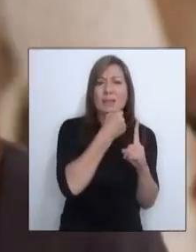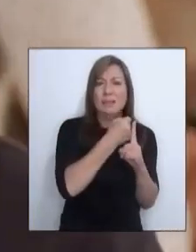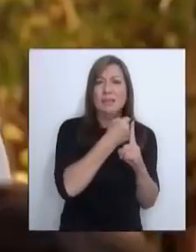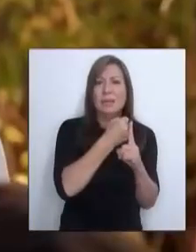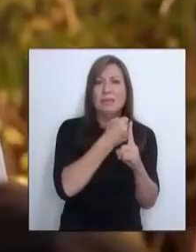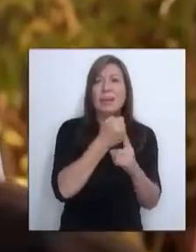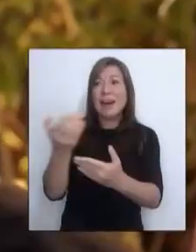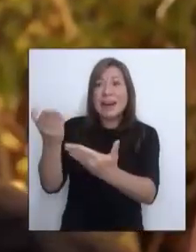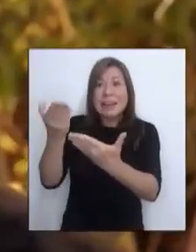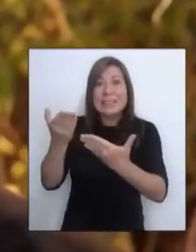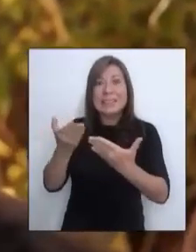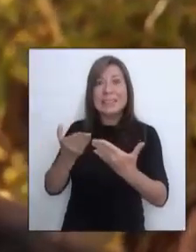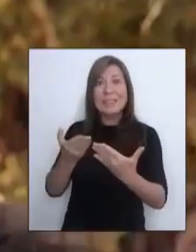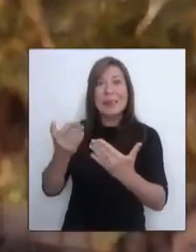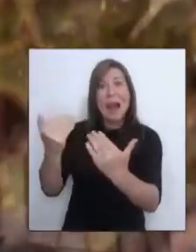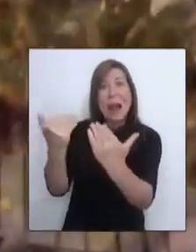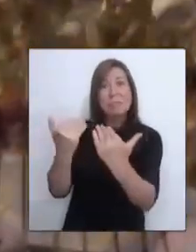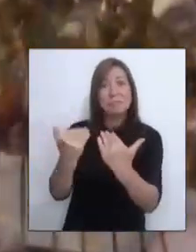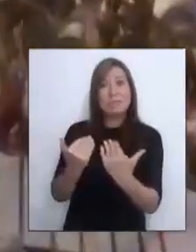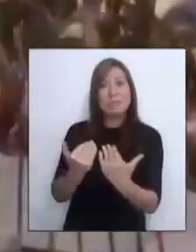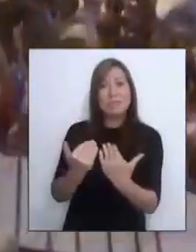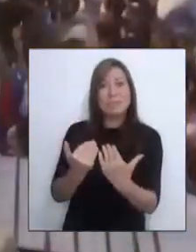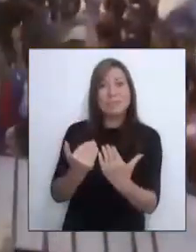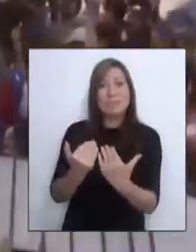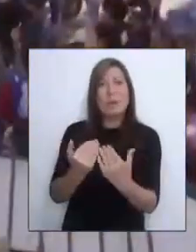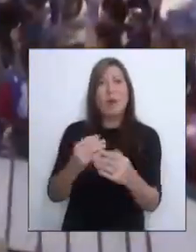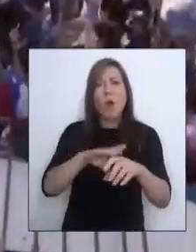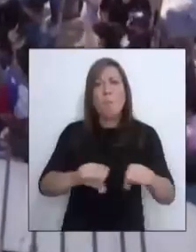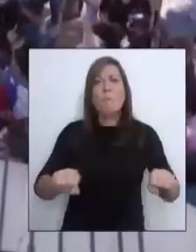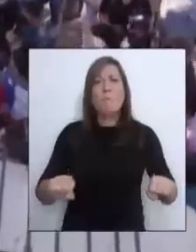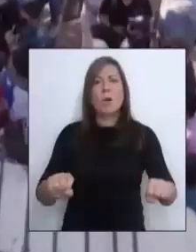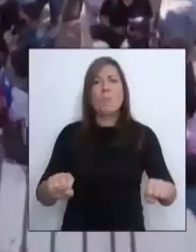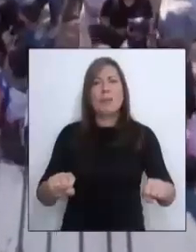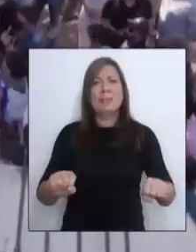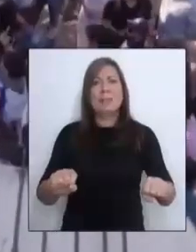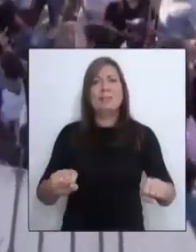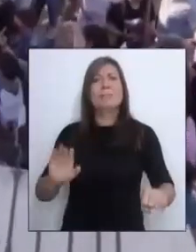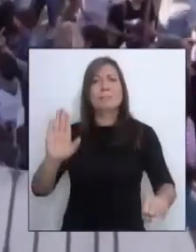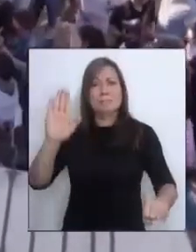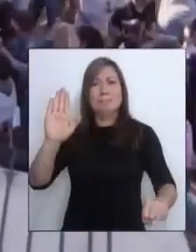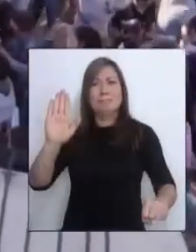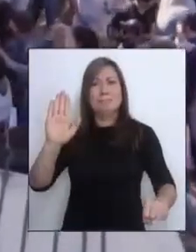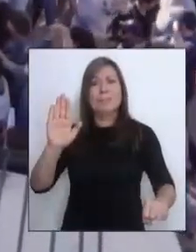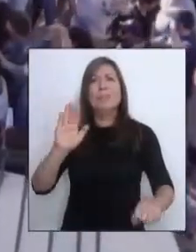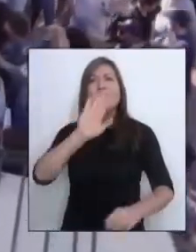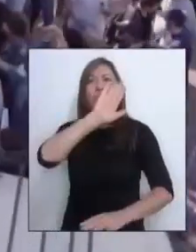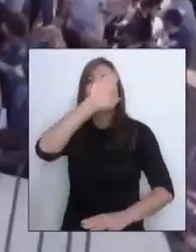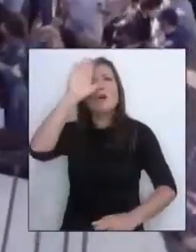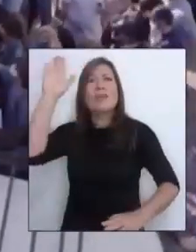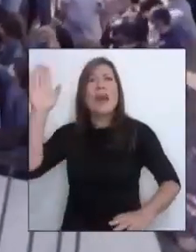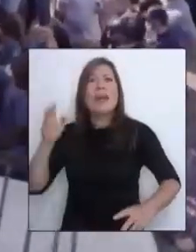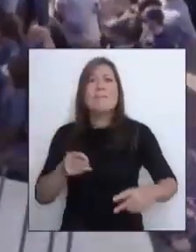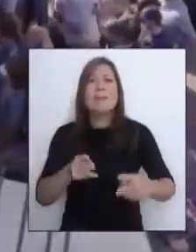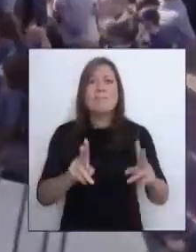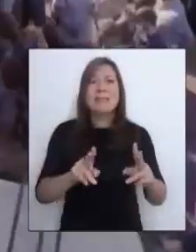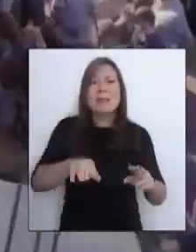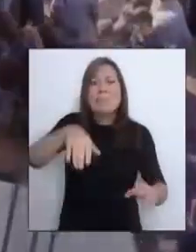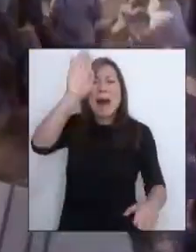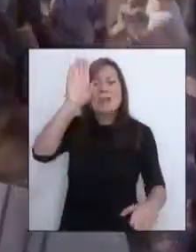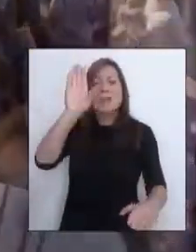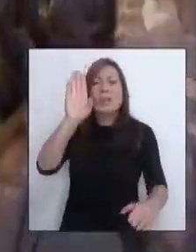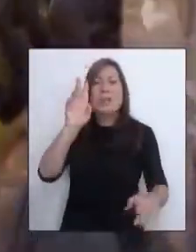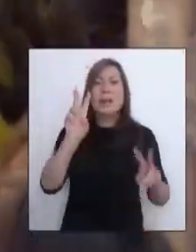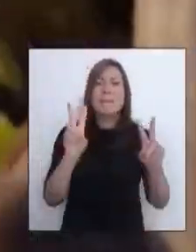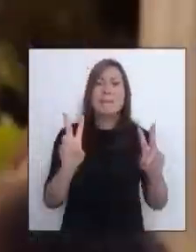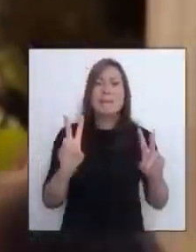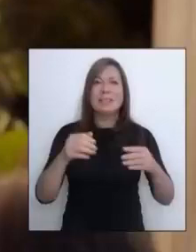Hemos recibido tu apoyo, que nos compromete y nos permite soñar con una mayoría por la paz